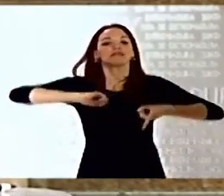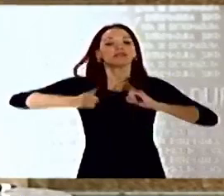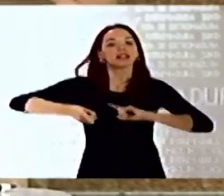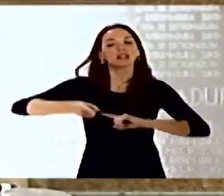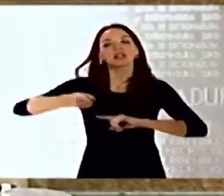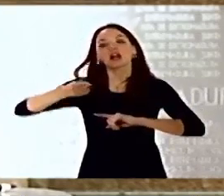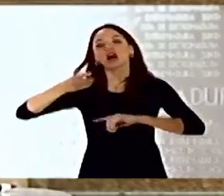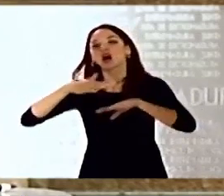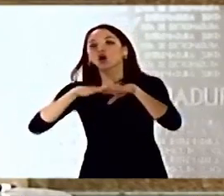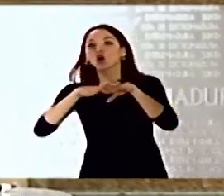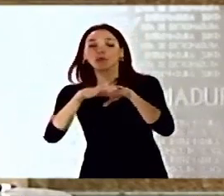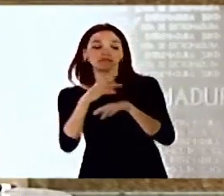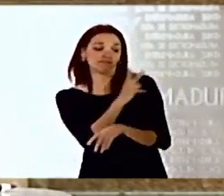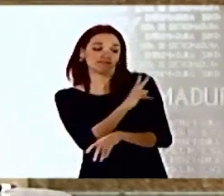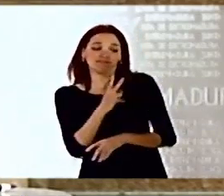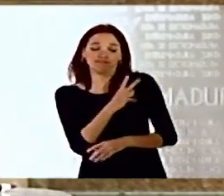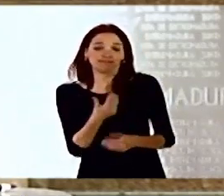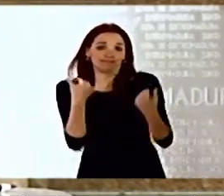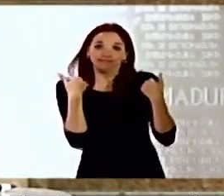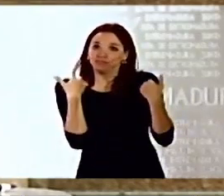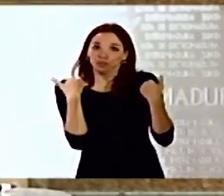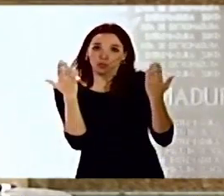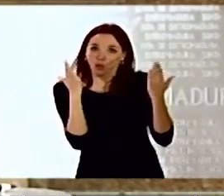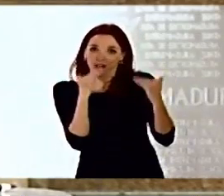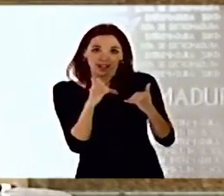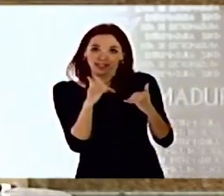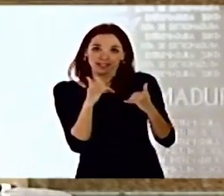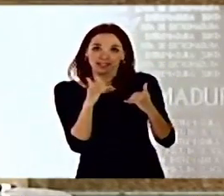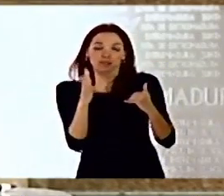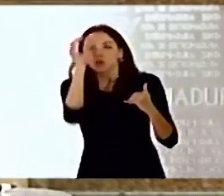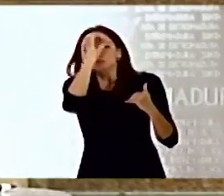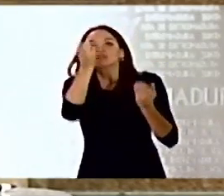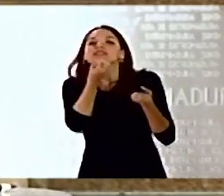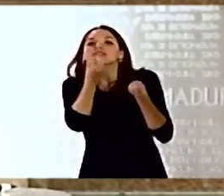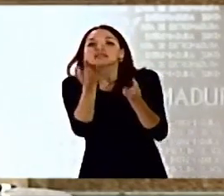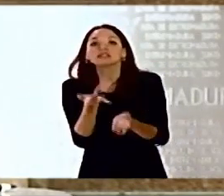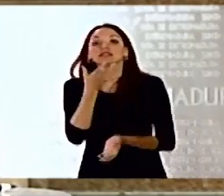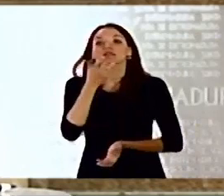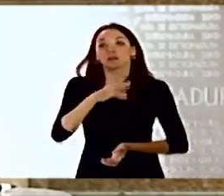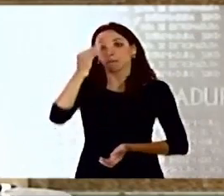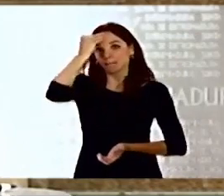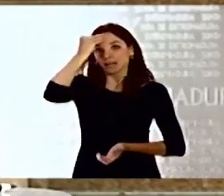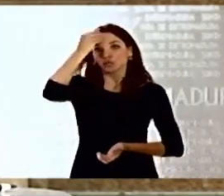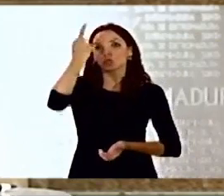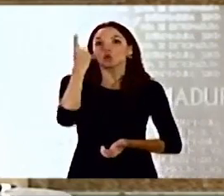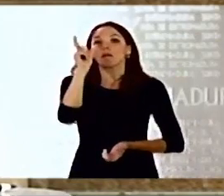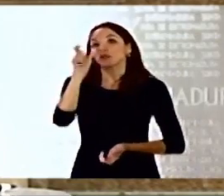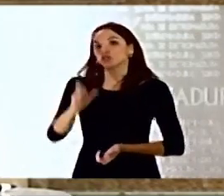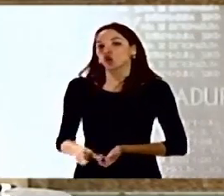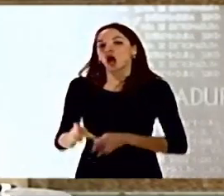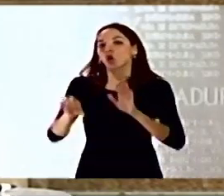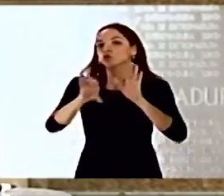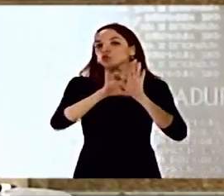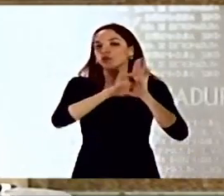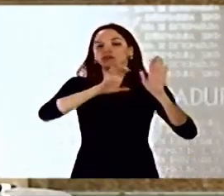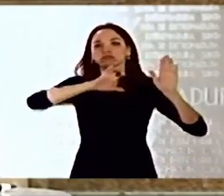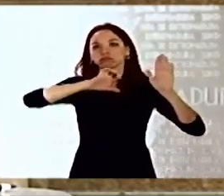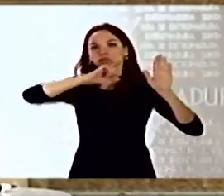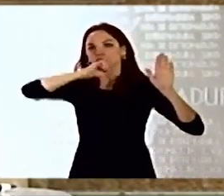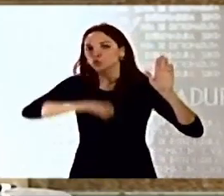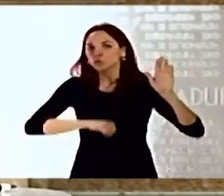del Gobierno. Yo creo que debe ser un posicionamiento de una persona constitucionalista y de quienes